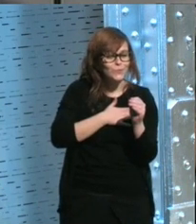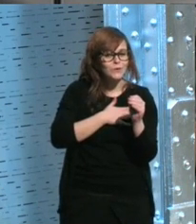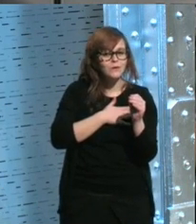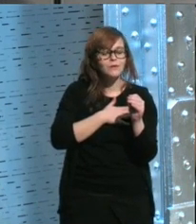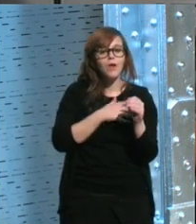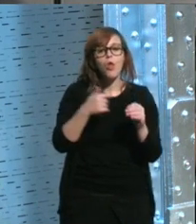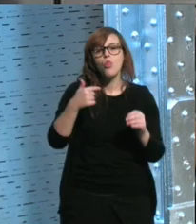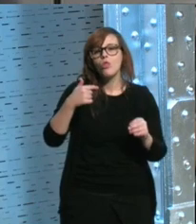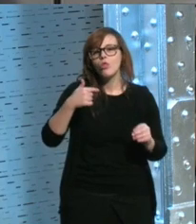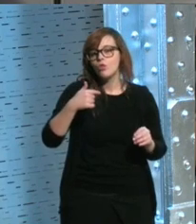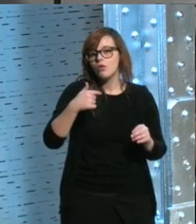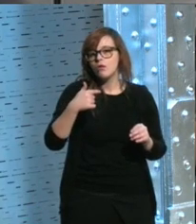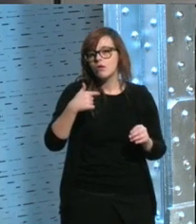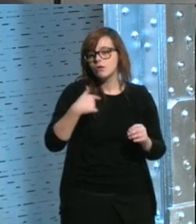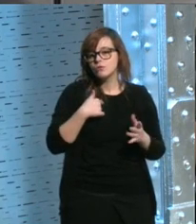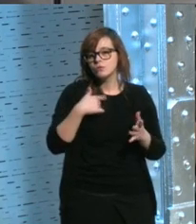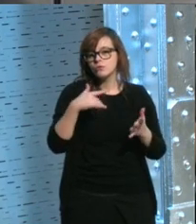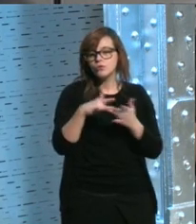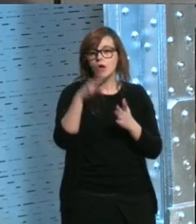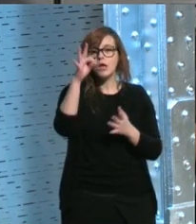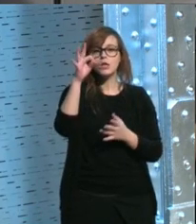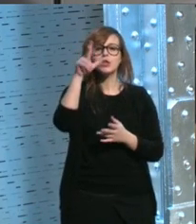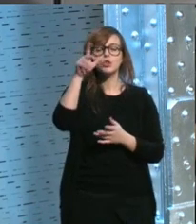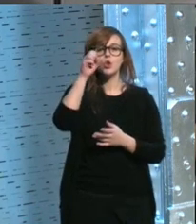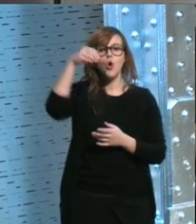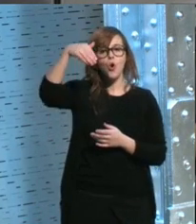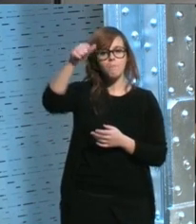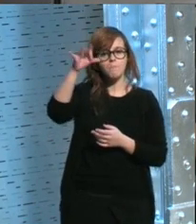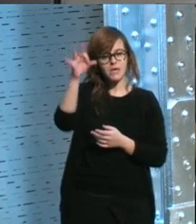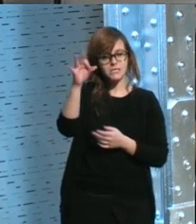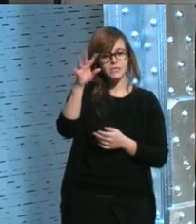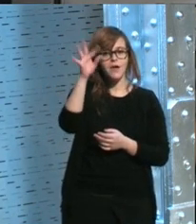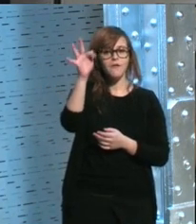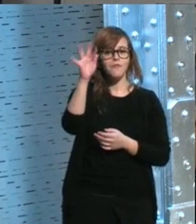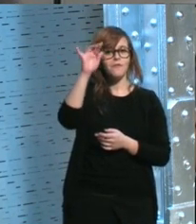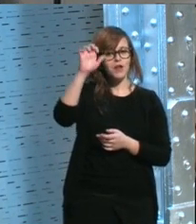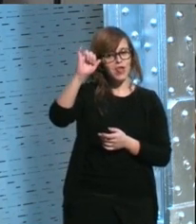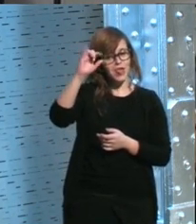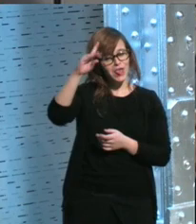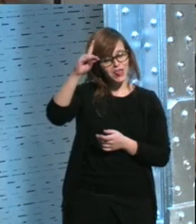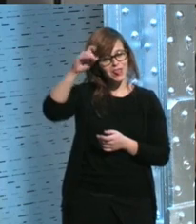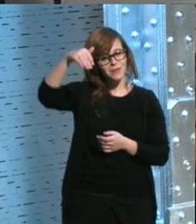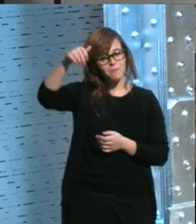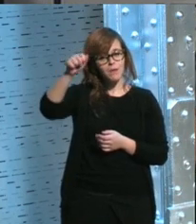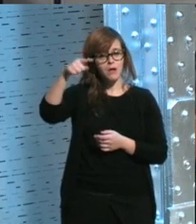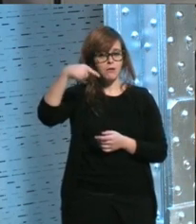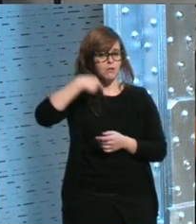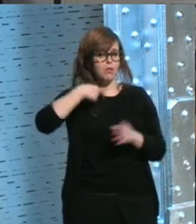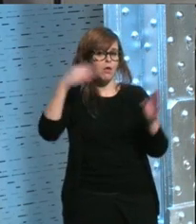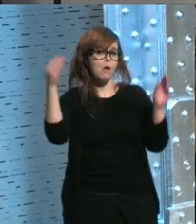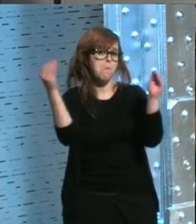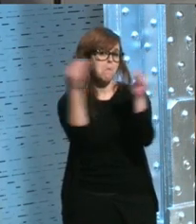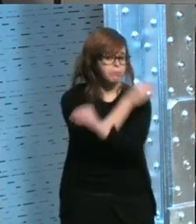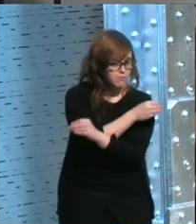estoy en total desacuerdo con Thomas Friedman, no le importa, pero en fin, voy a ser como Rajiv